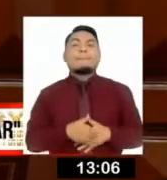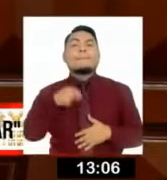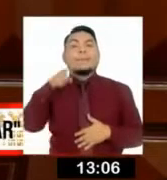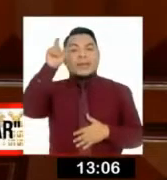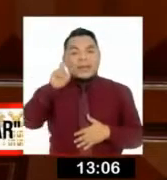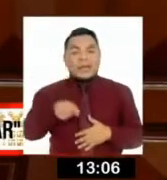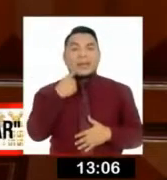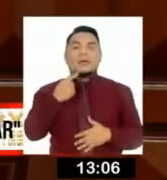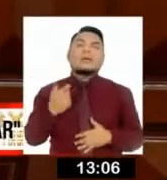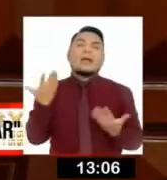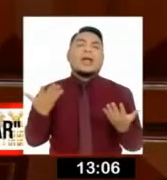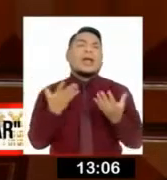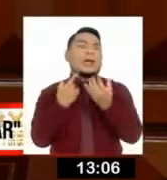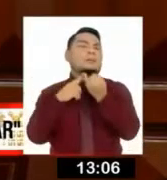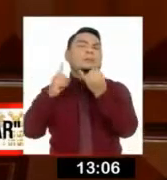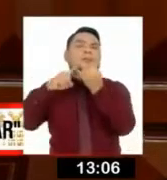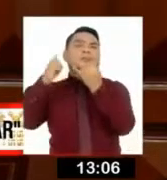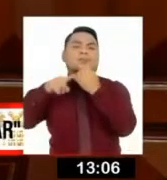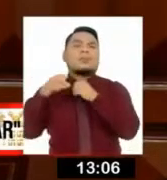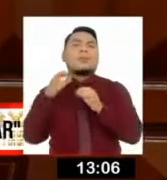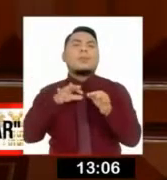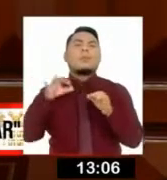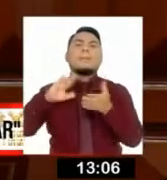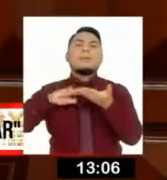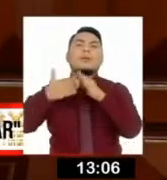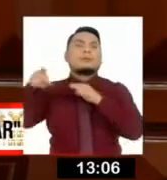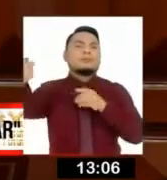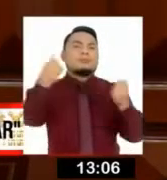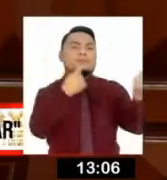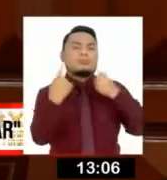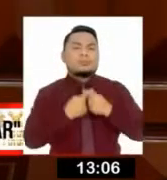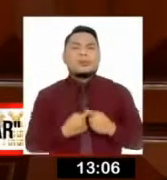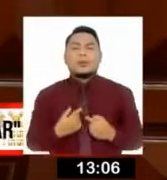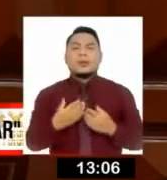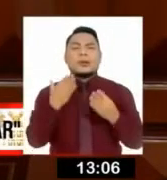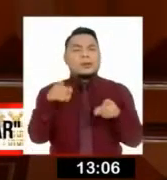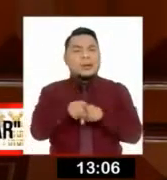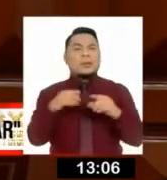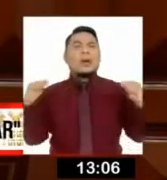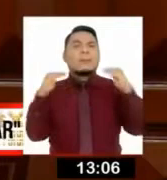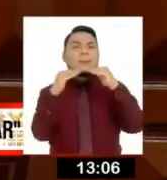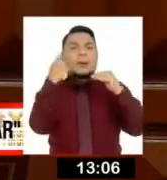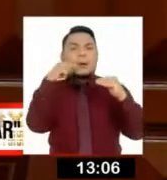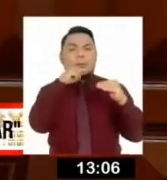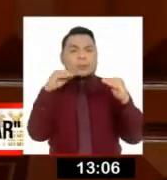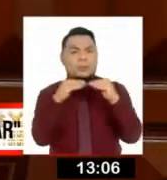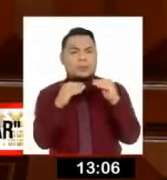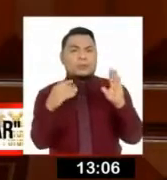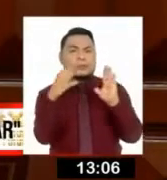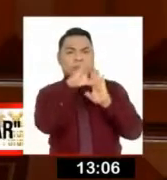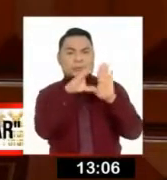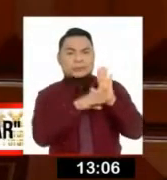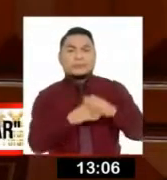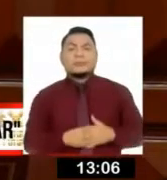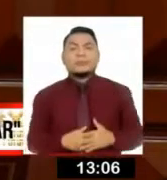debe ser plurinacional, popular y con paridad de género. Su